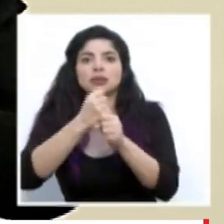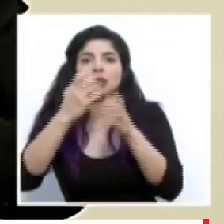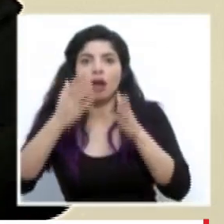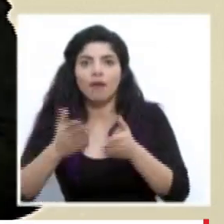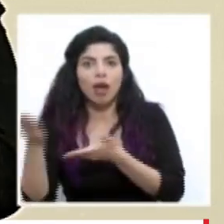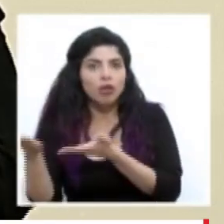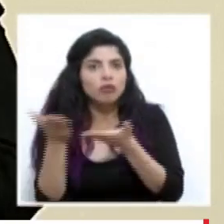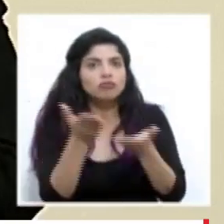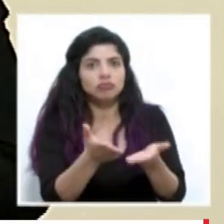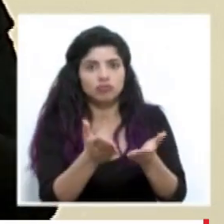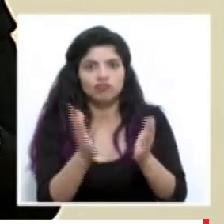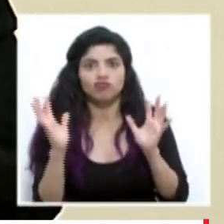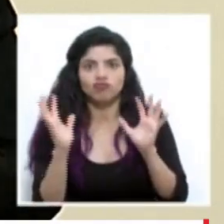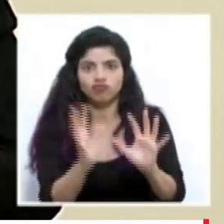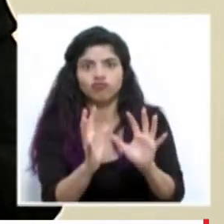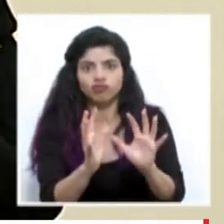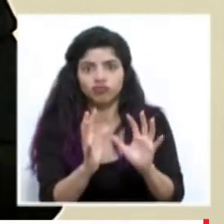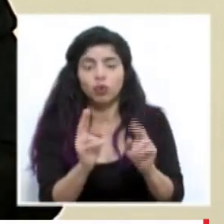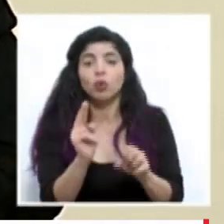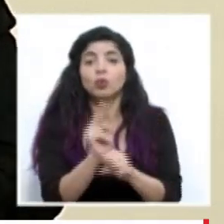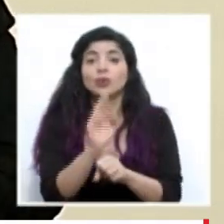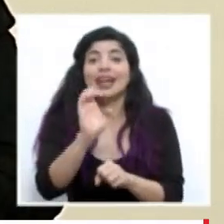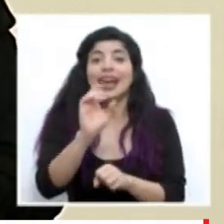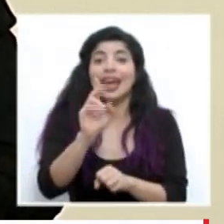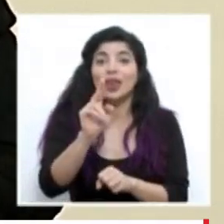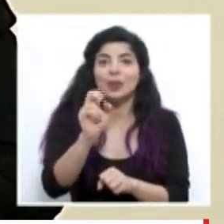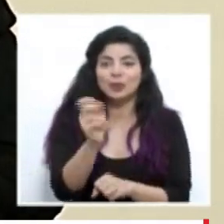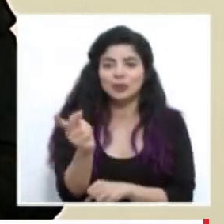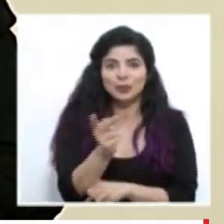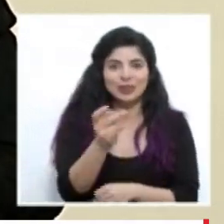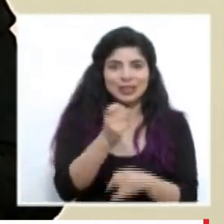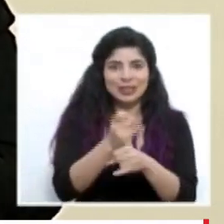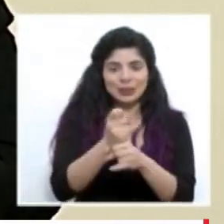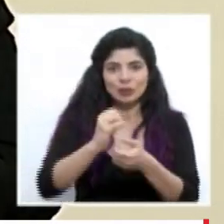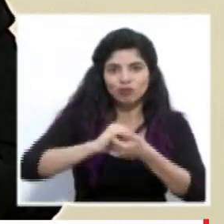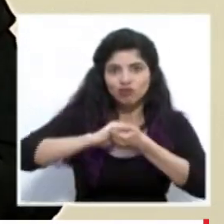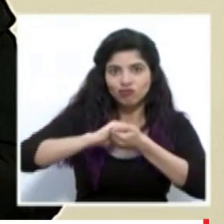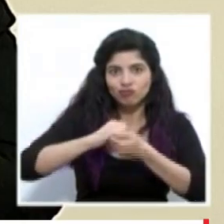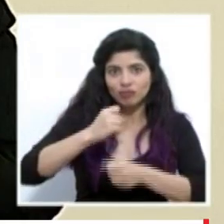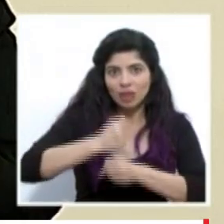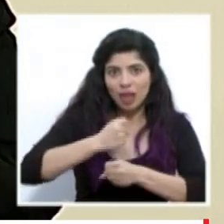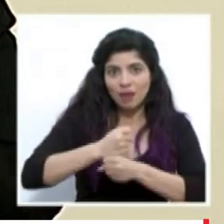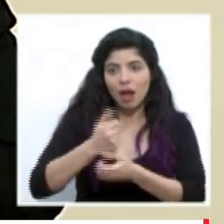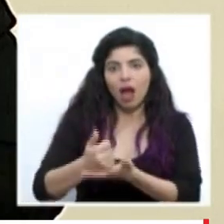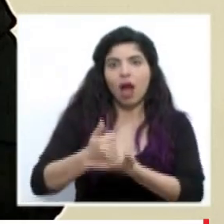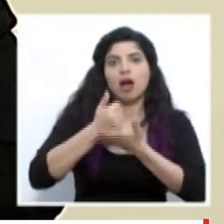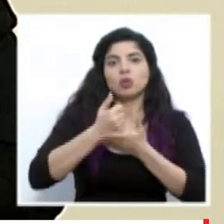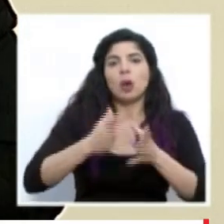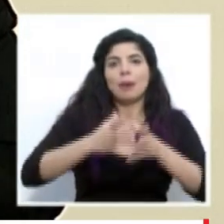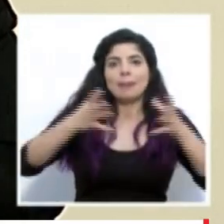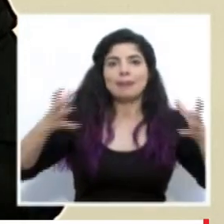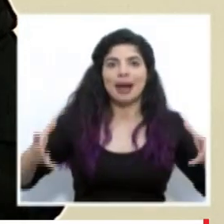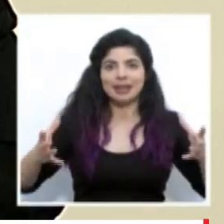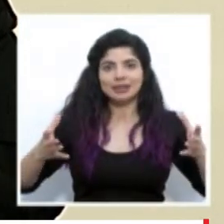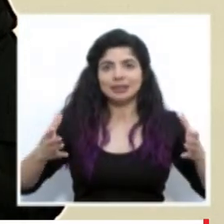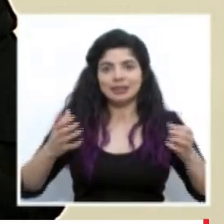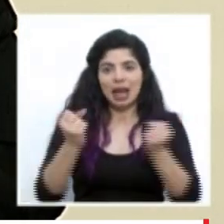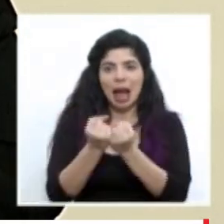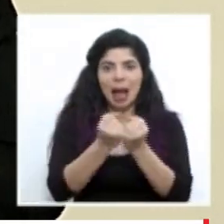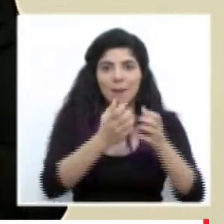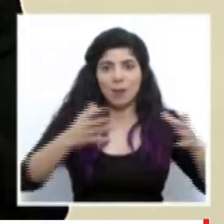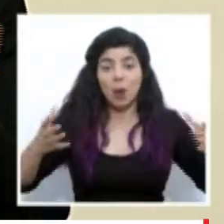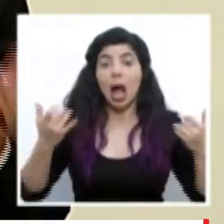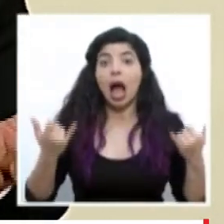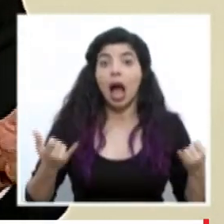en conjunto, utilizando el EDUS, ambas instituciones, y eso nos ha permitido ampliar la capacidad.